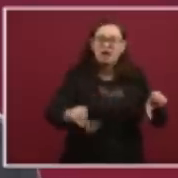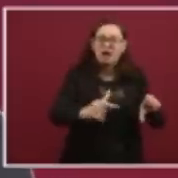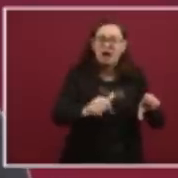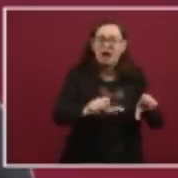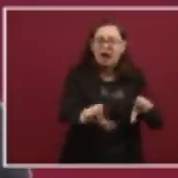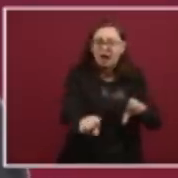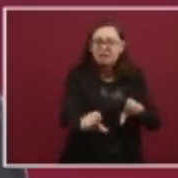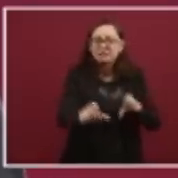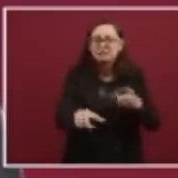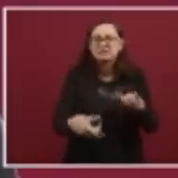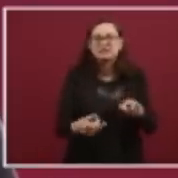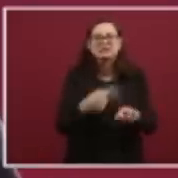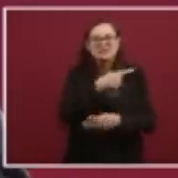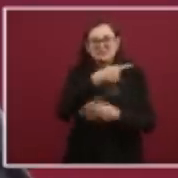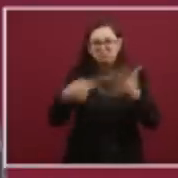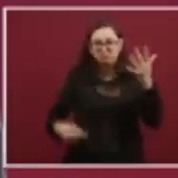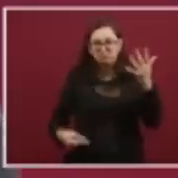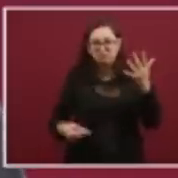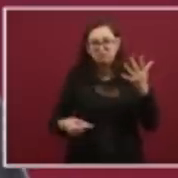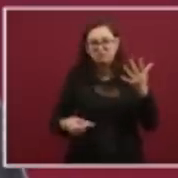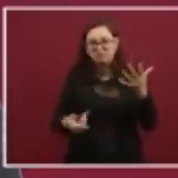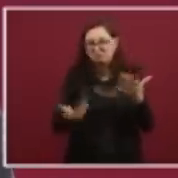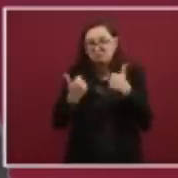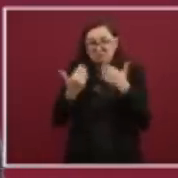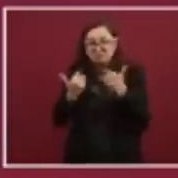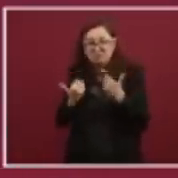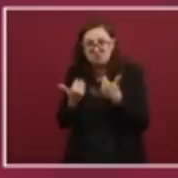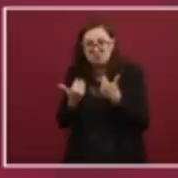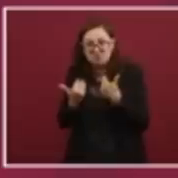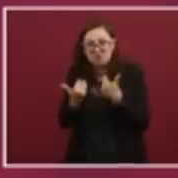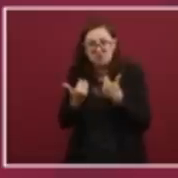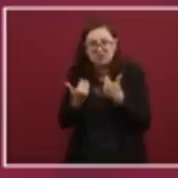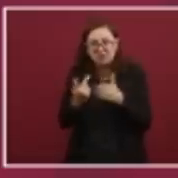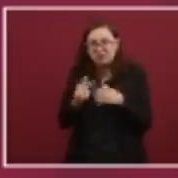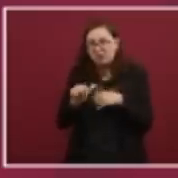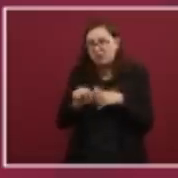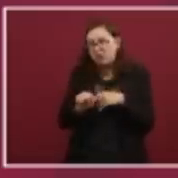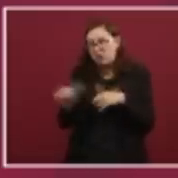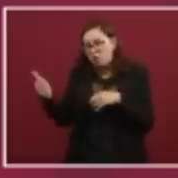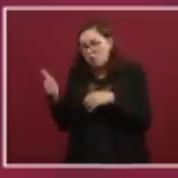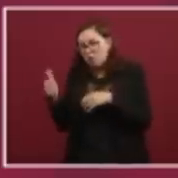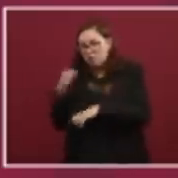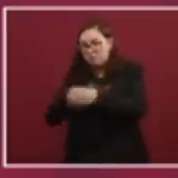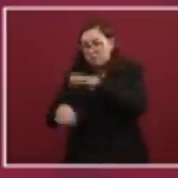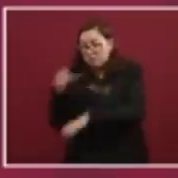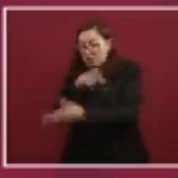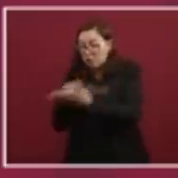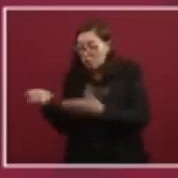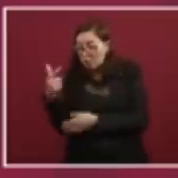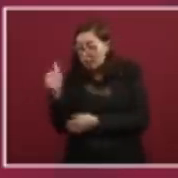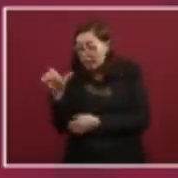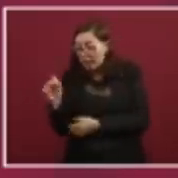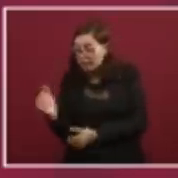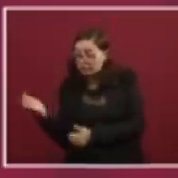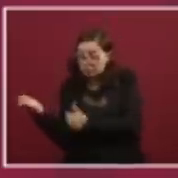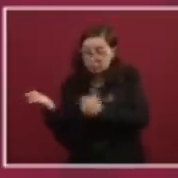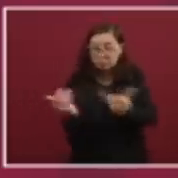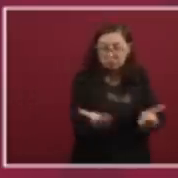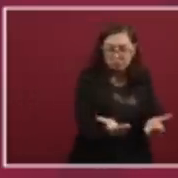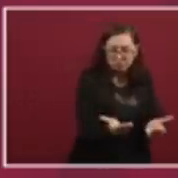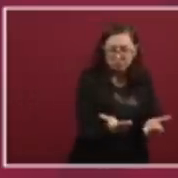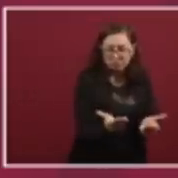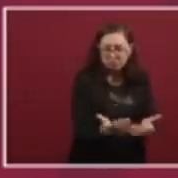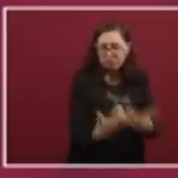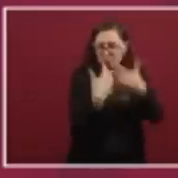Entonces tenemos que decidir si se compra el gas para operar la planta o